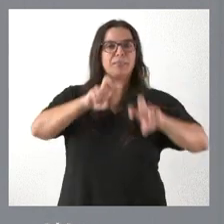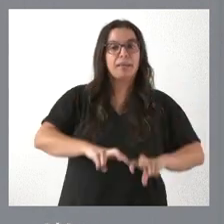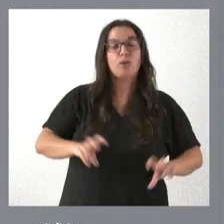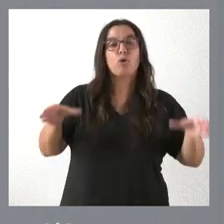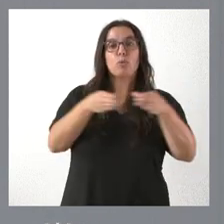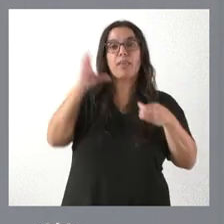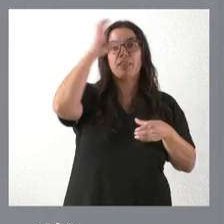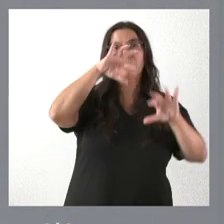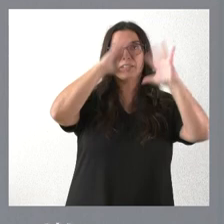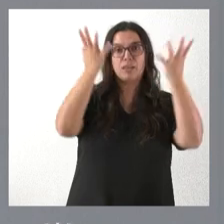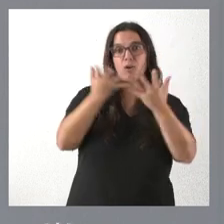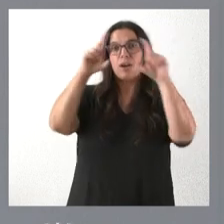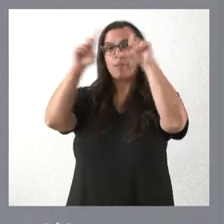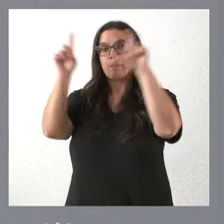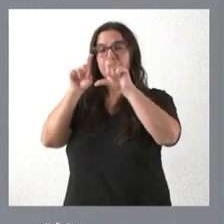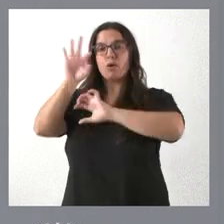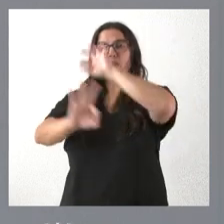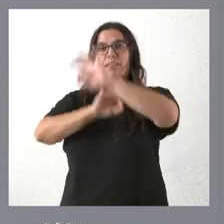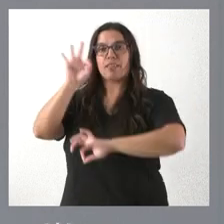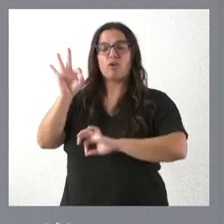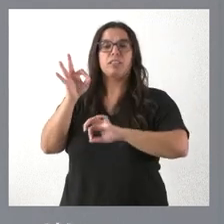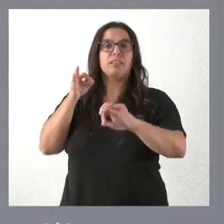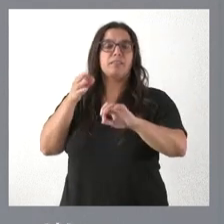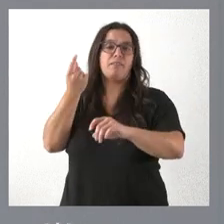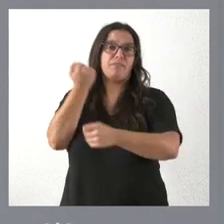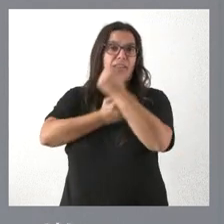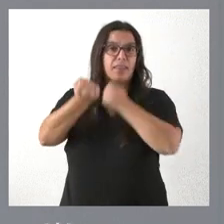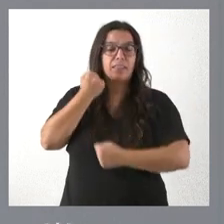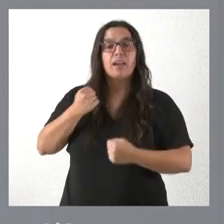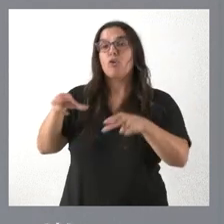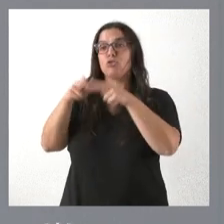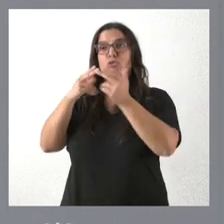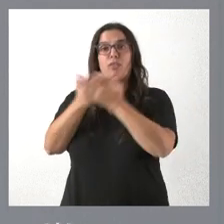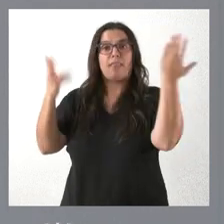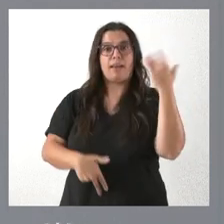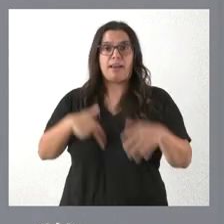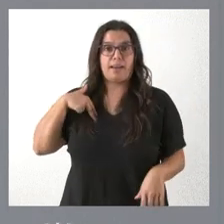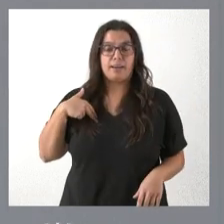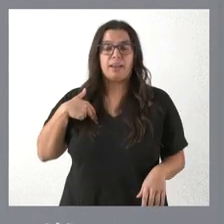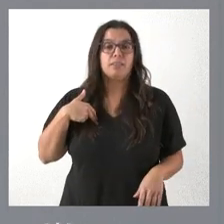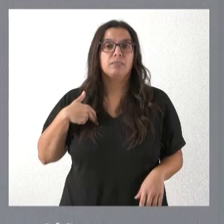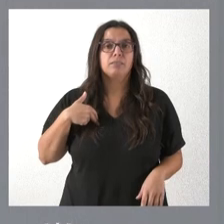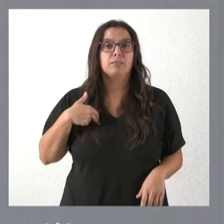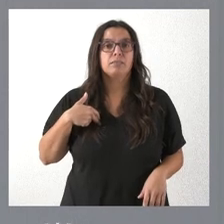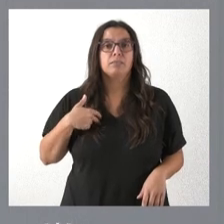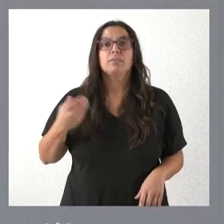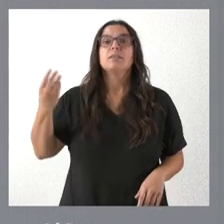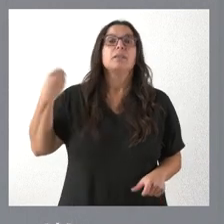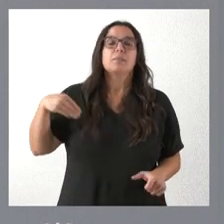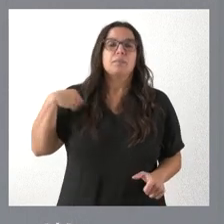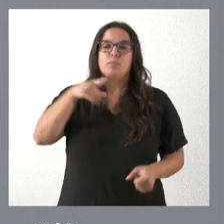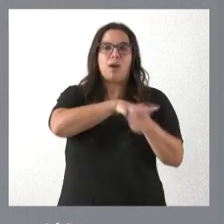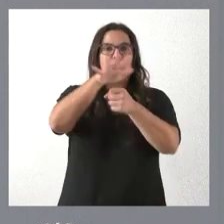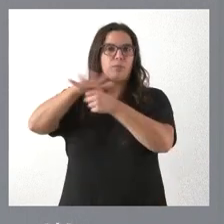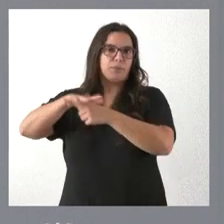internacional las empresas las organizaciones financieras y la sociedad en su conjunto completando Las actuaciones existentes a través de los diferentes ámbitos